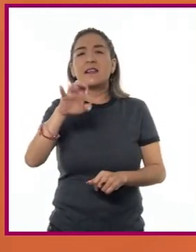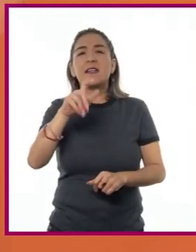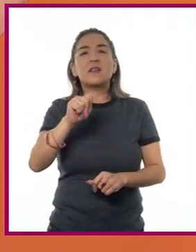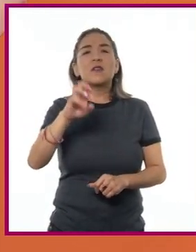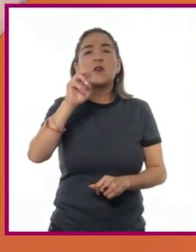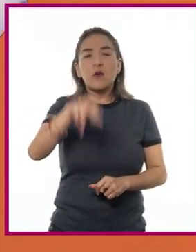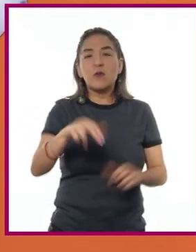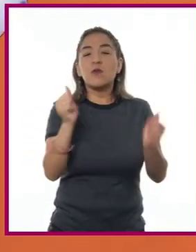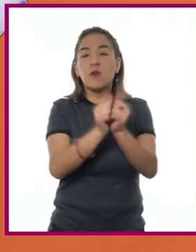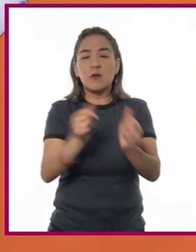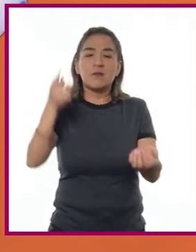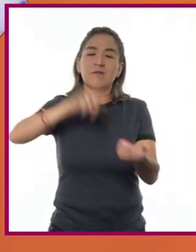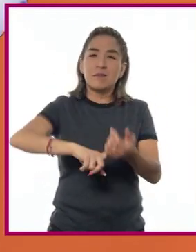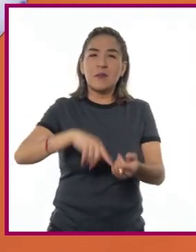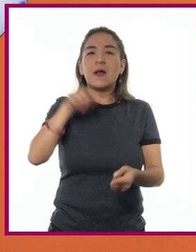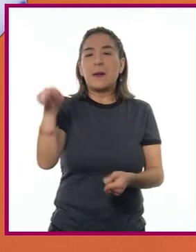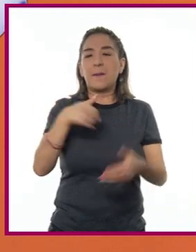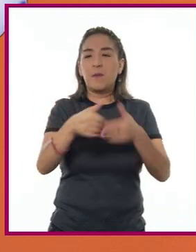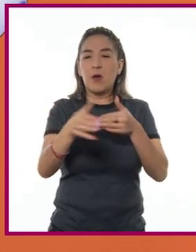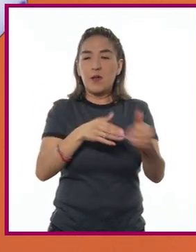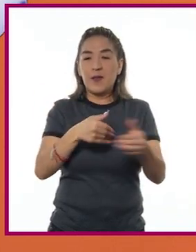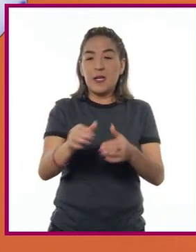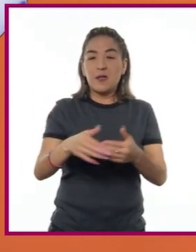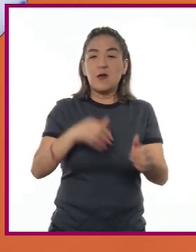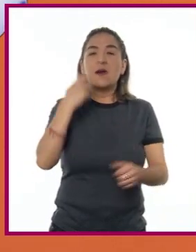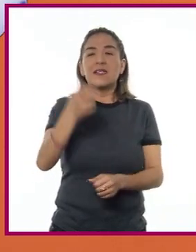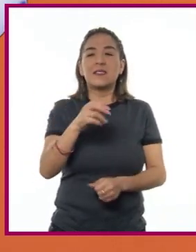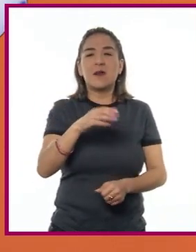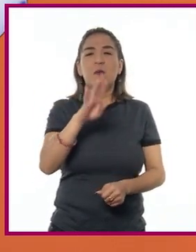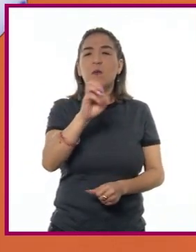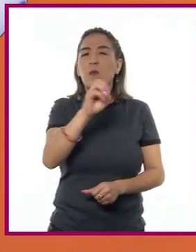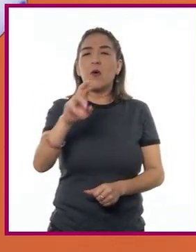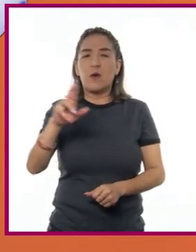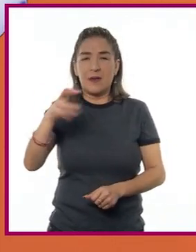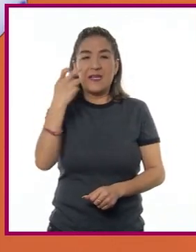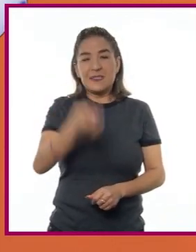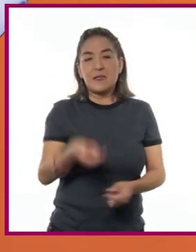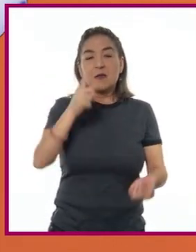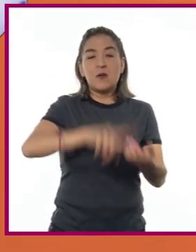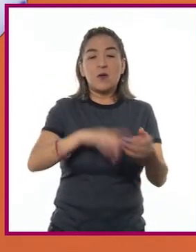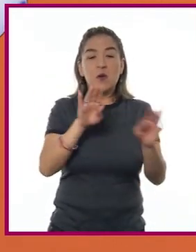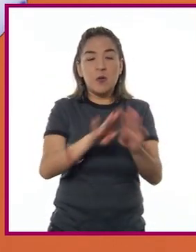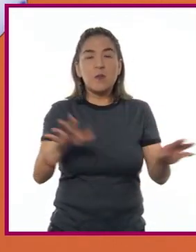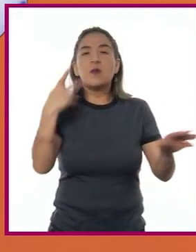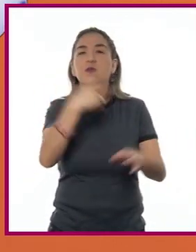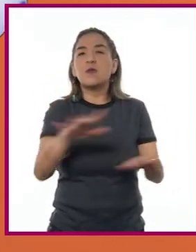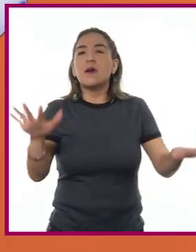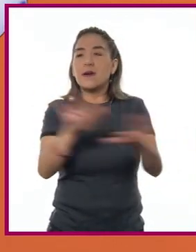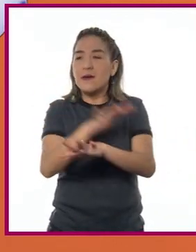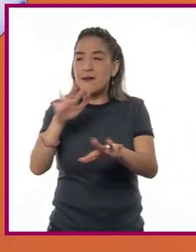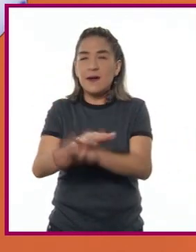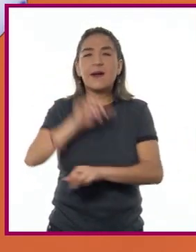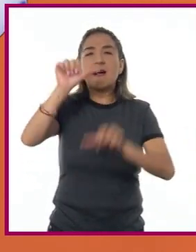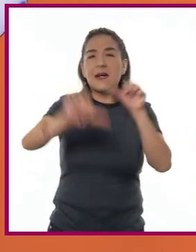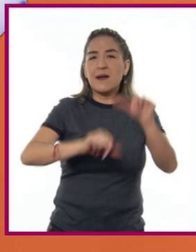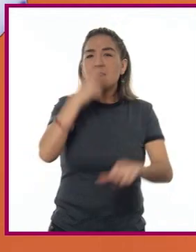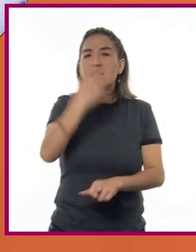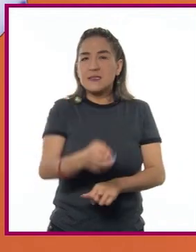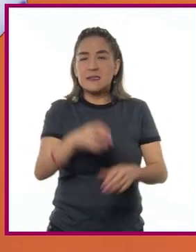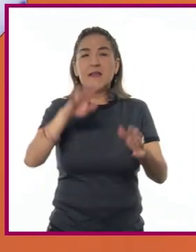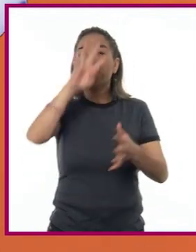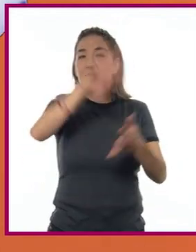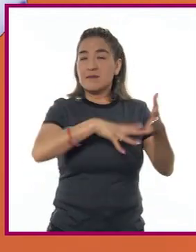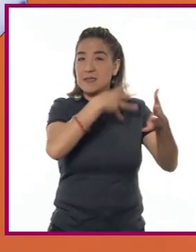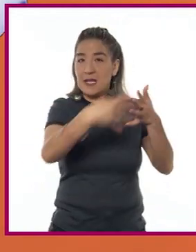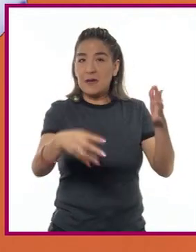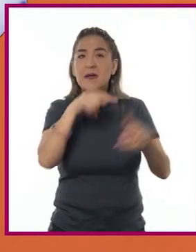órbitas con base en el modelo de Bohr. La forma en la que es posible identificar a cada uno de los átomos de los elementos en la tabla